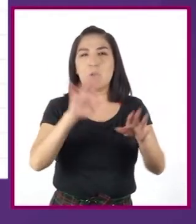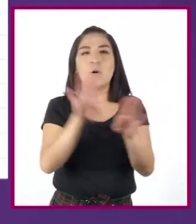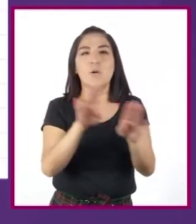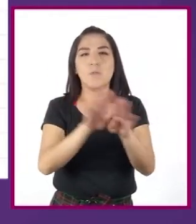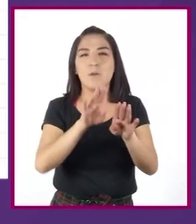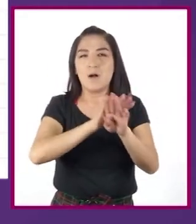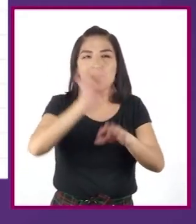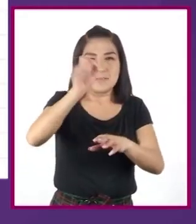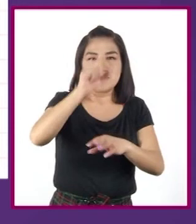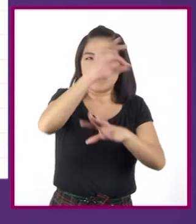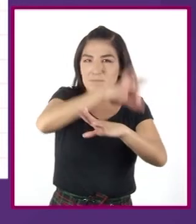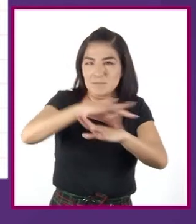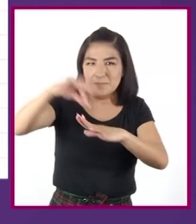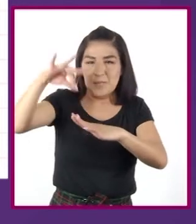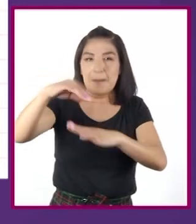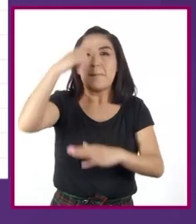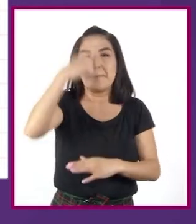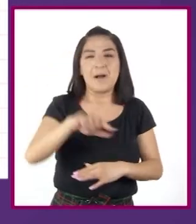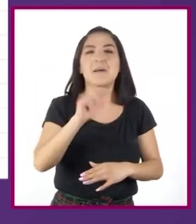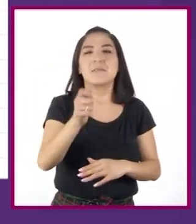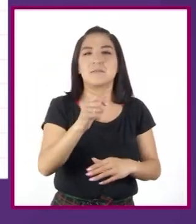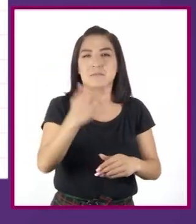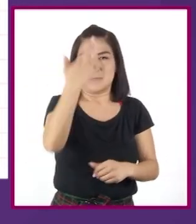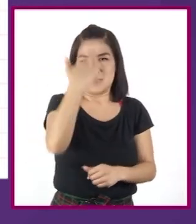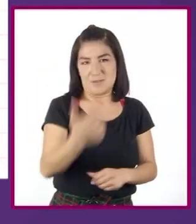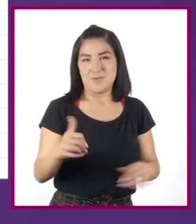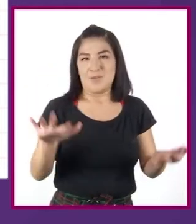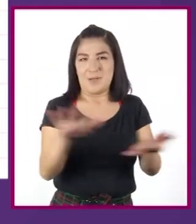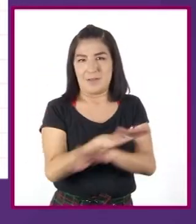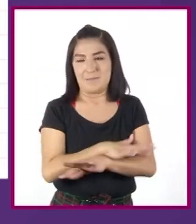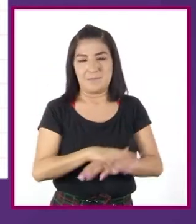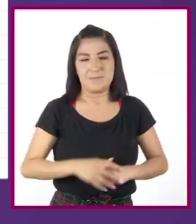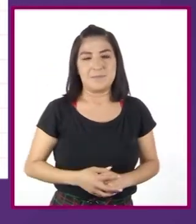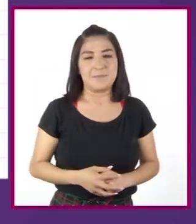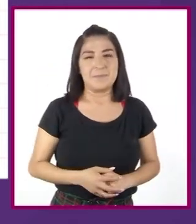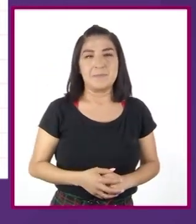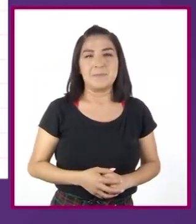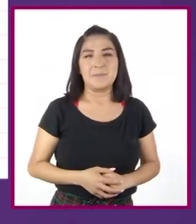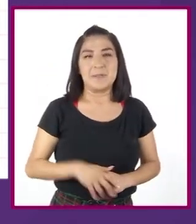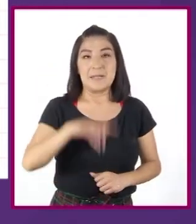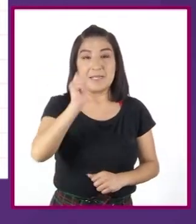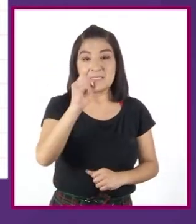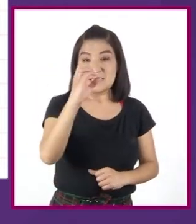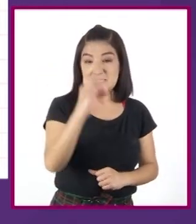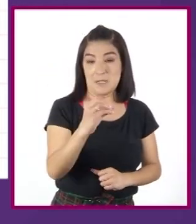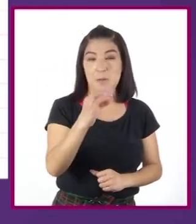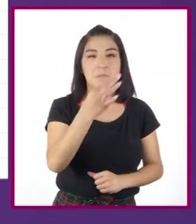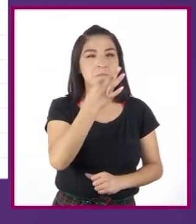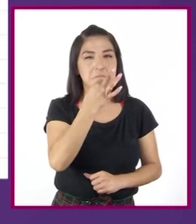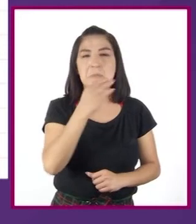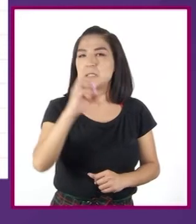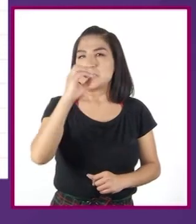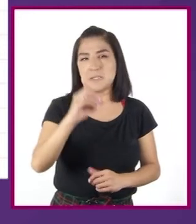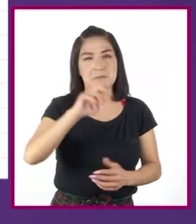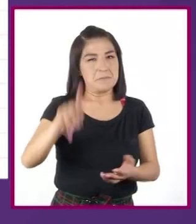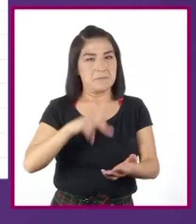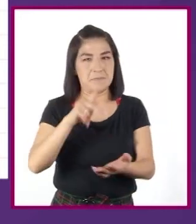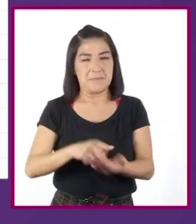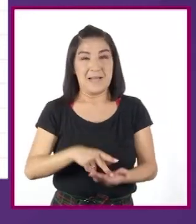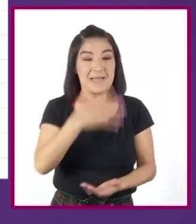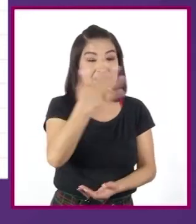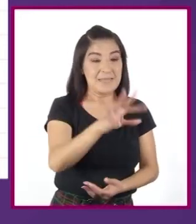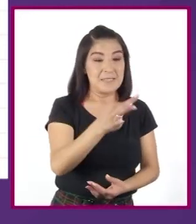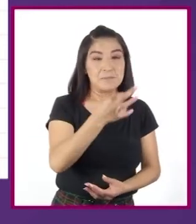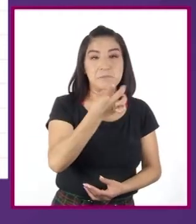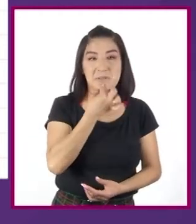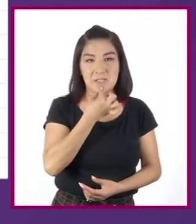permitirá observar cómo es que se da la razón de cambio. Para 0 minutos, 0 kilómetros. Para 10